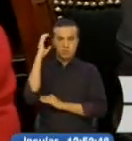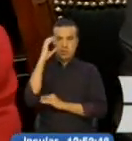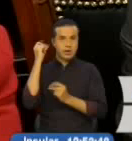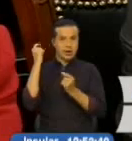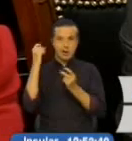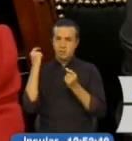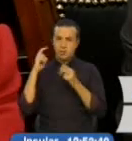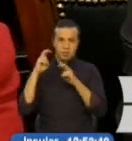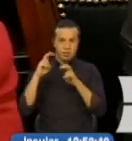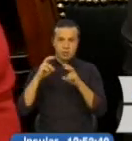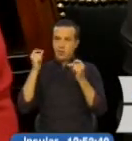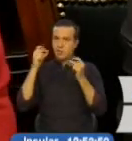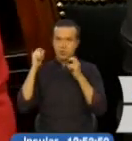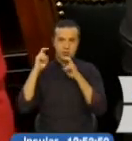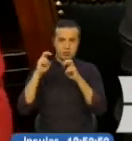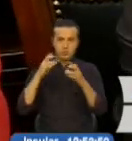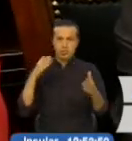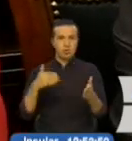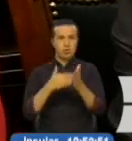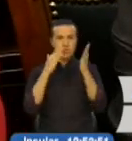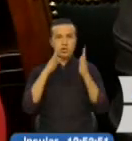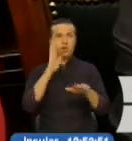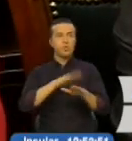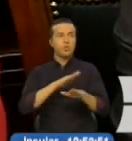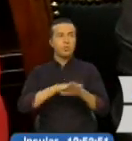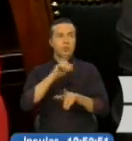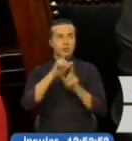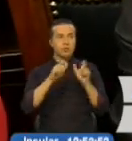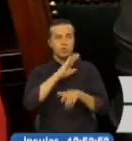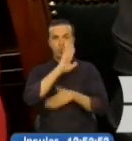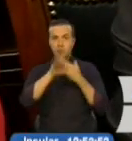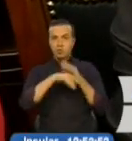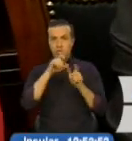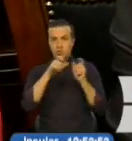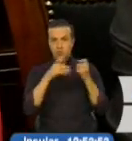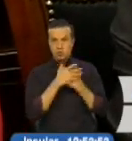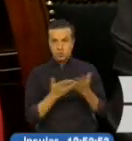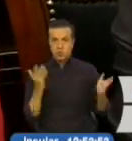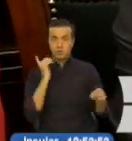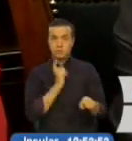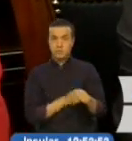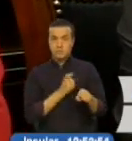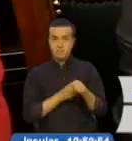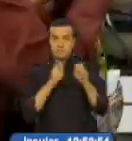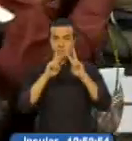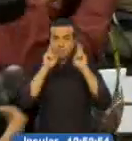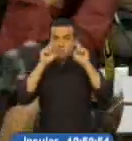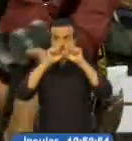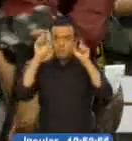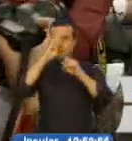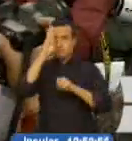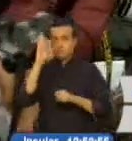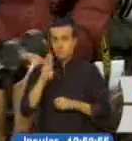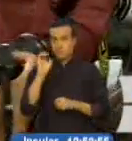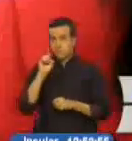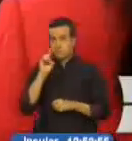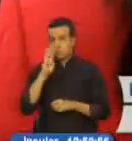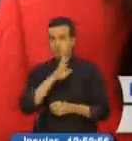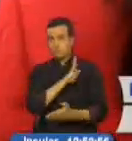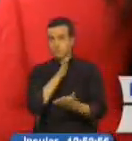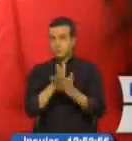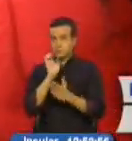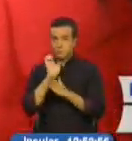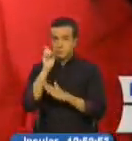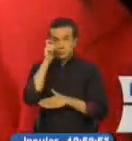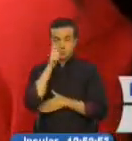adelantar la investigación penal en contra de los responsables de todos los casos, en particular del caso de Odebrecht. Este viernes llegó al Ecuador para reunirse